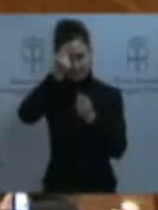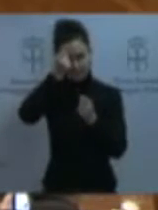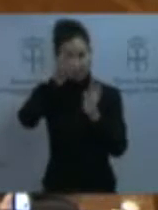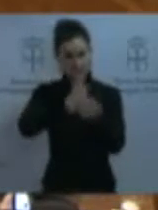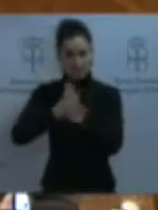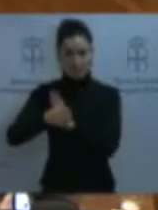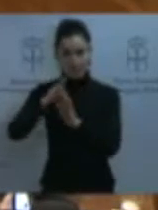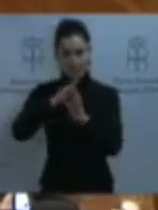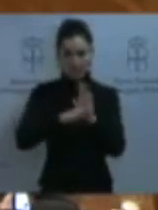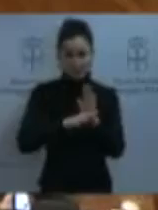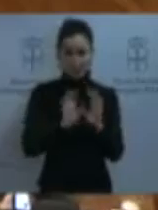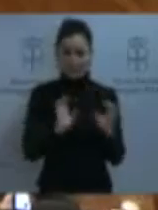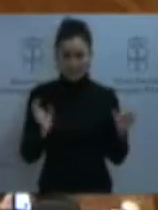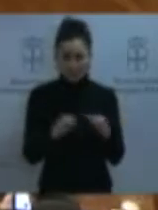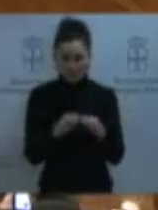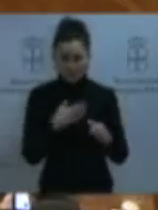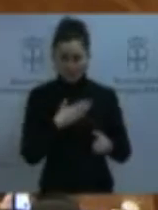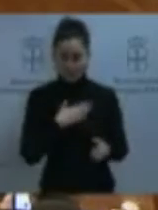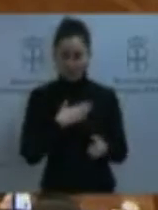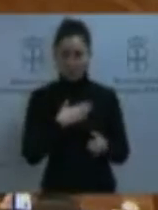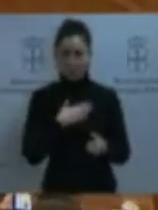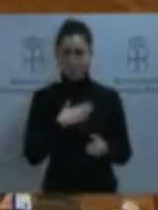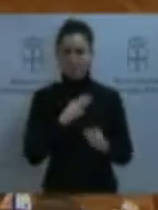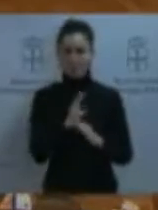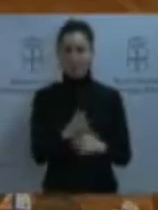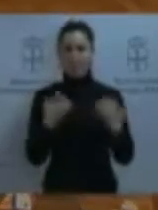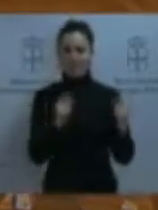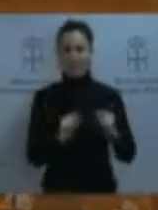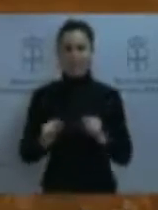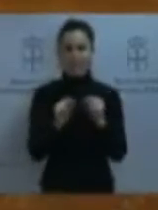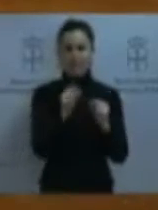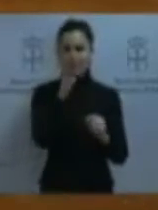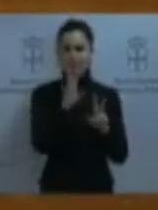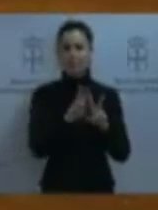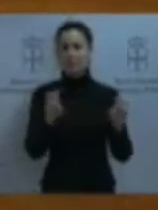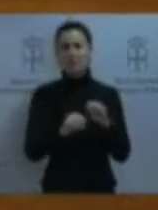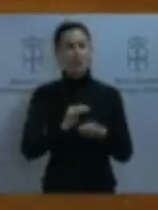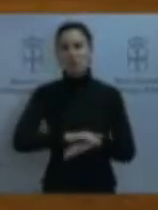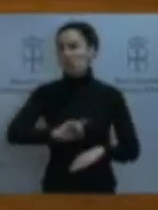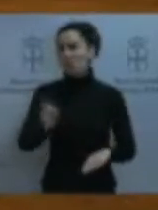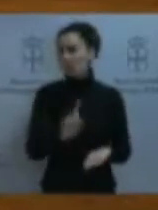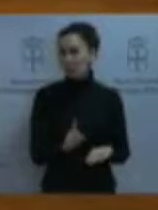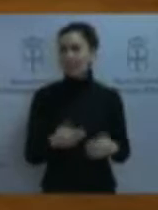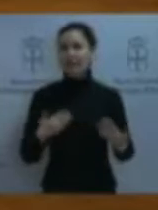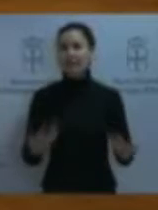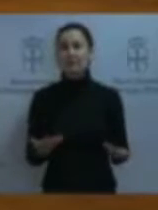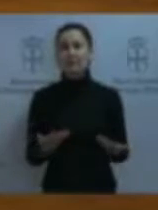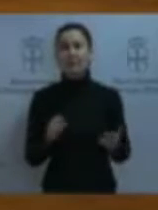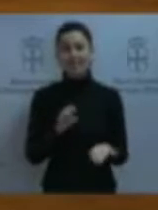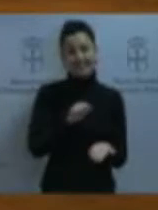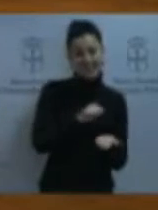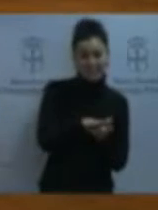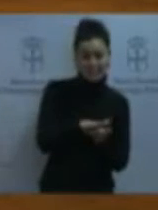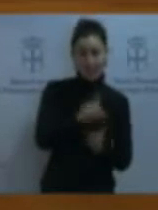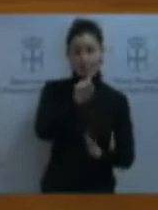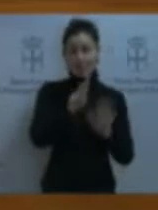hoy viene a pleno como un incumplimiento, diré que la misma, referente al despido de 170 trabajadoras del transporte